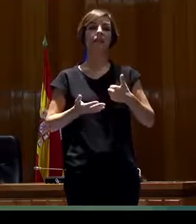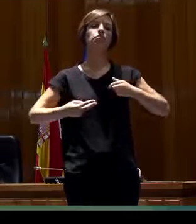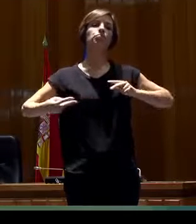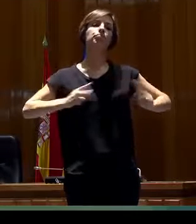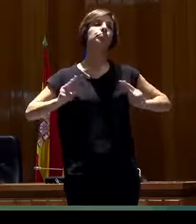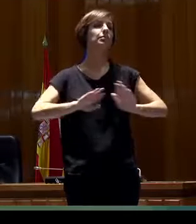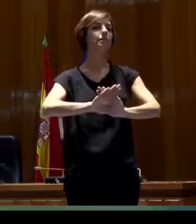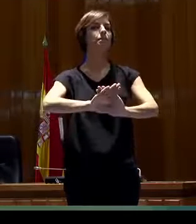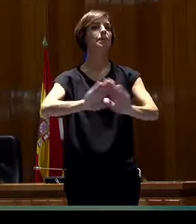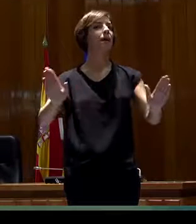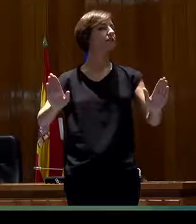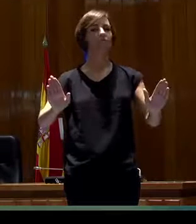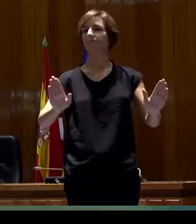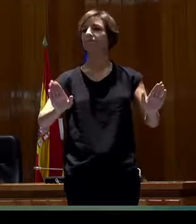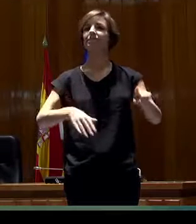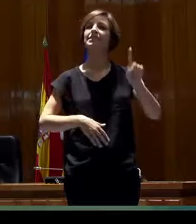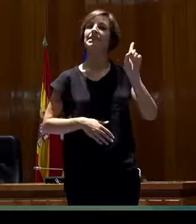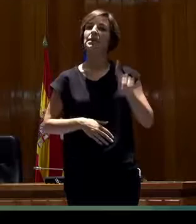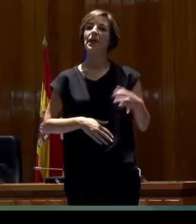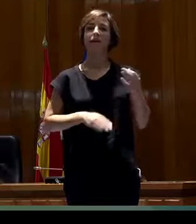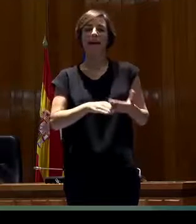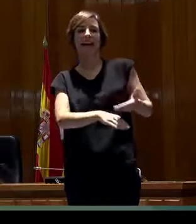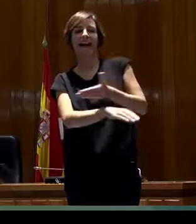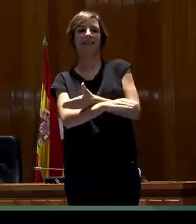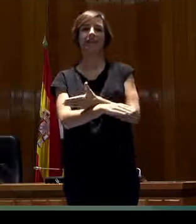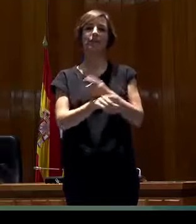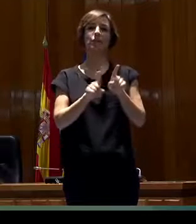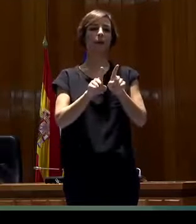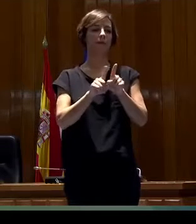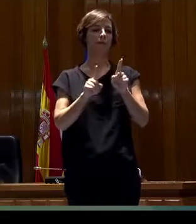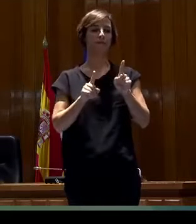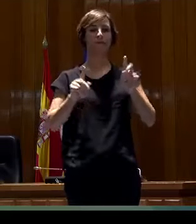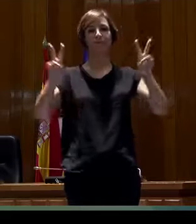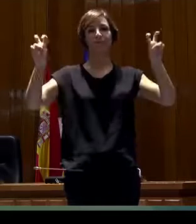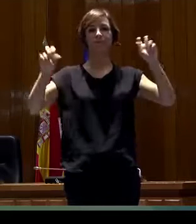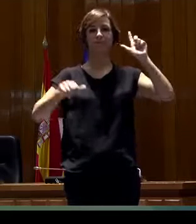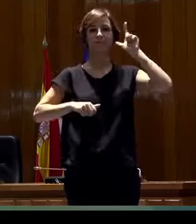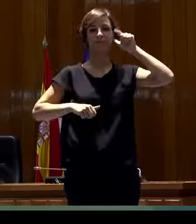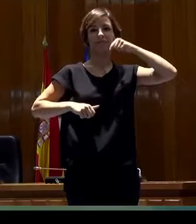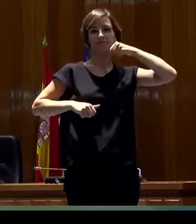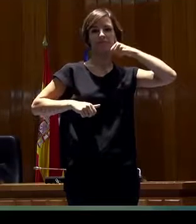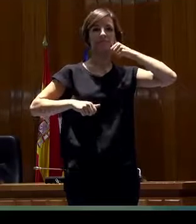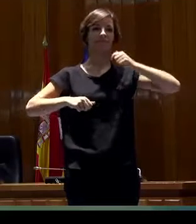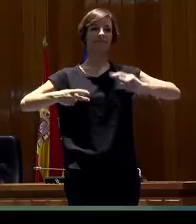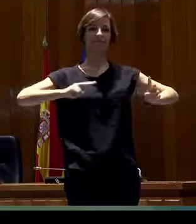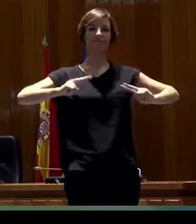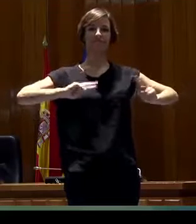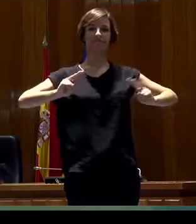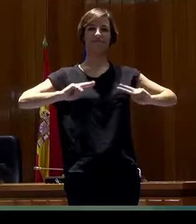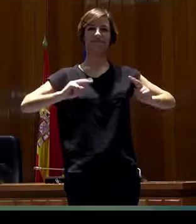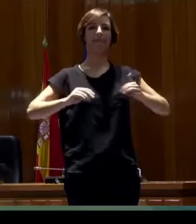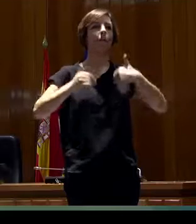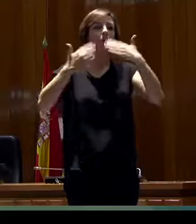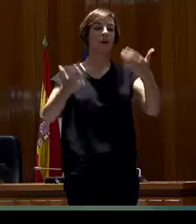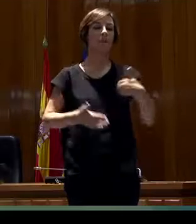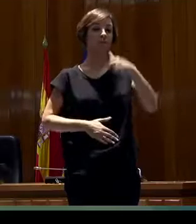interpretación, sino que tiene que hacer una función previa, digamos, de operador de la videointerpretación, en la que se incluye el saludar